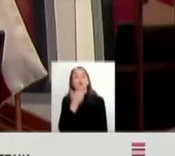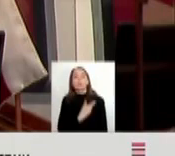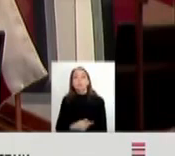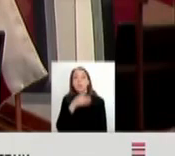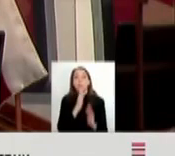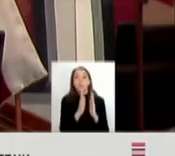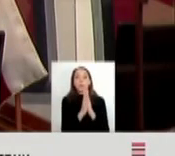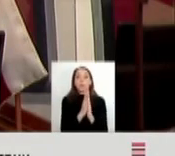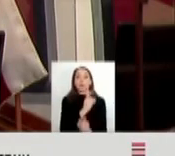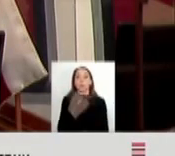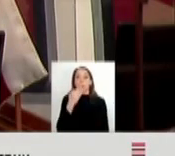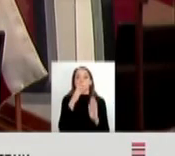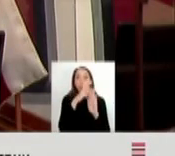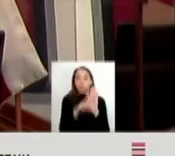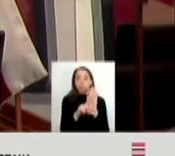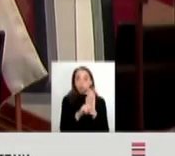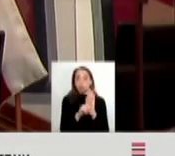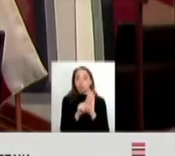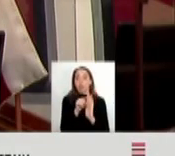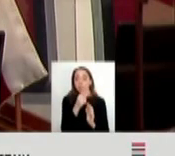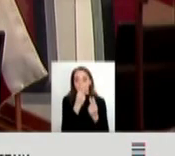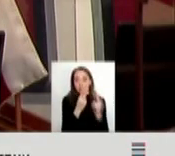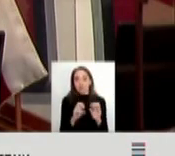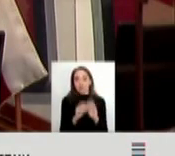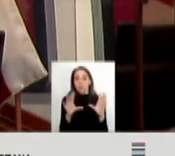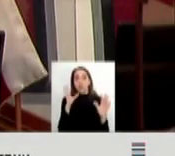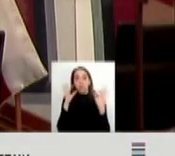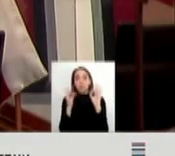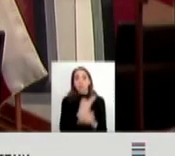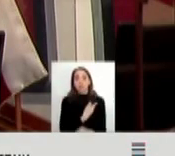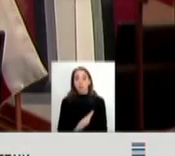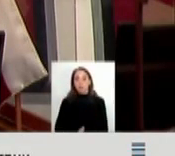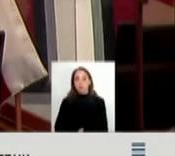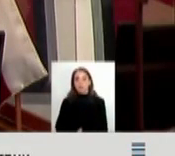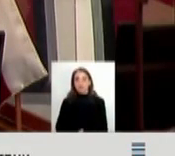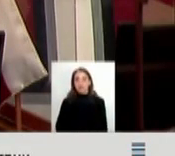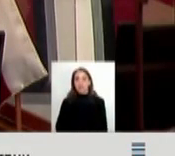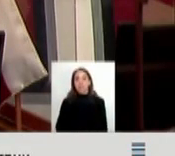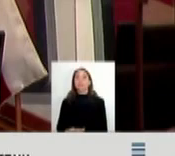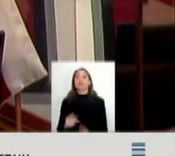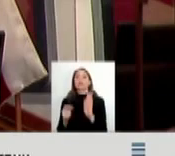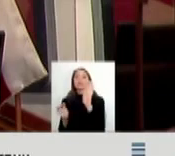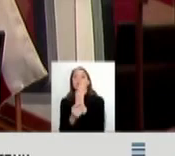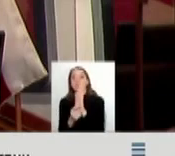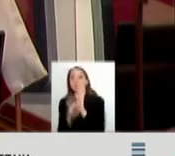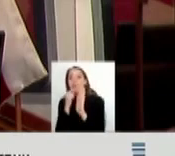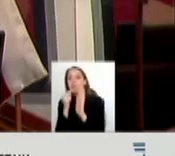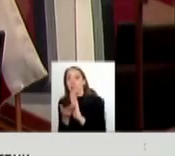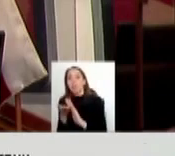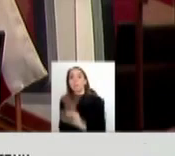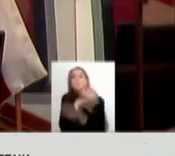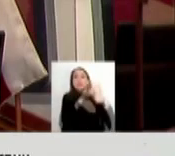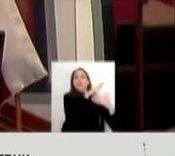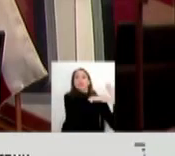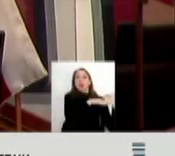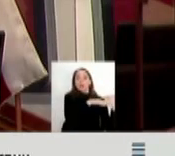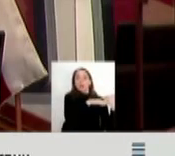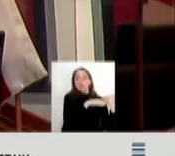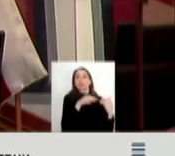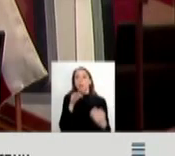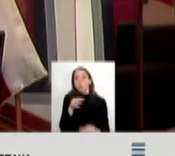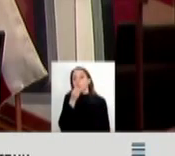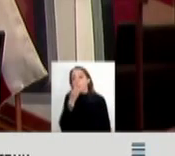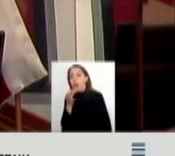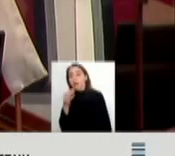clara intención, señora presidenta, de darle un carácter retroactivo, digámoslo con su nombre. Lo hacen pensando específicamente en